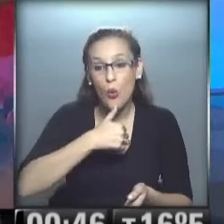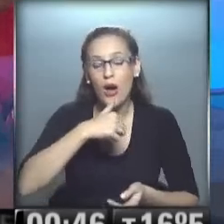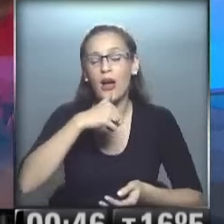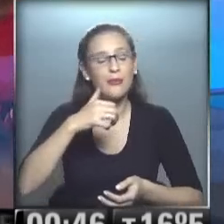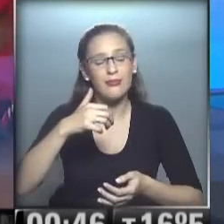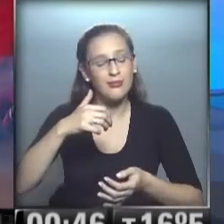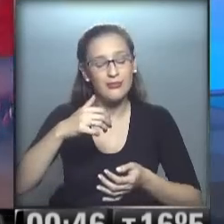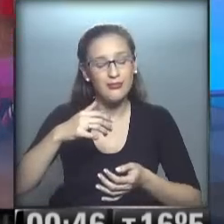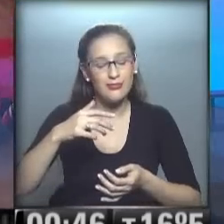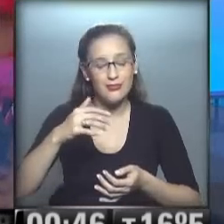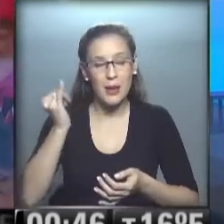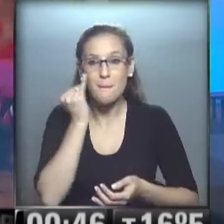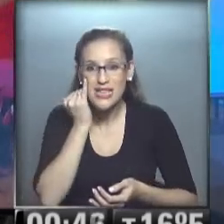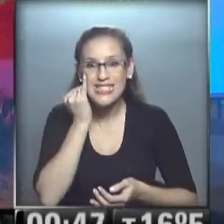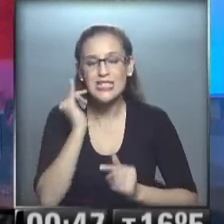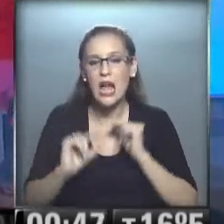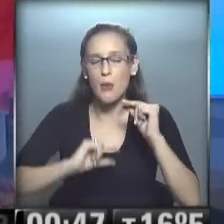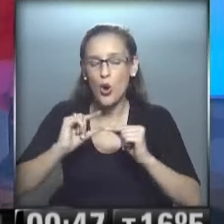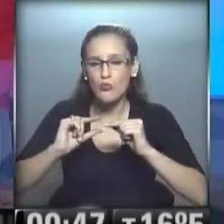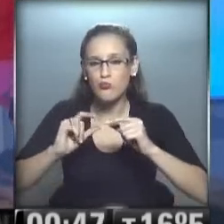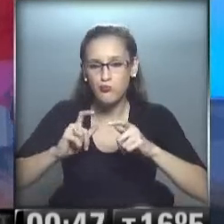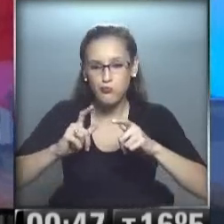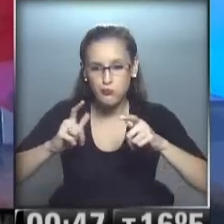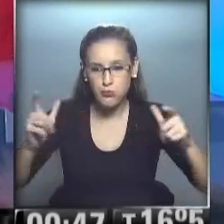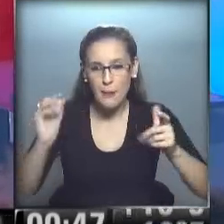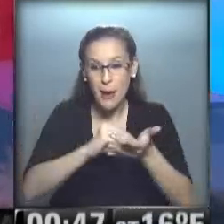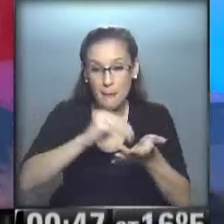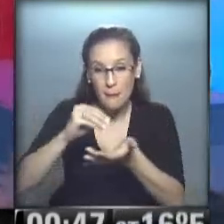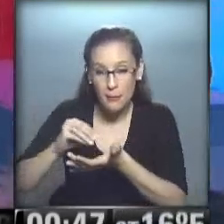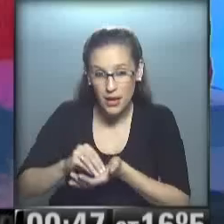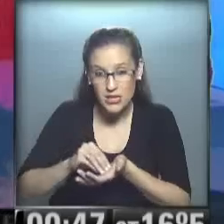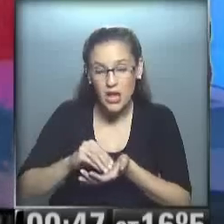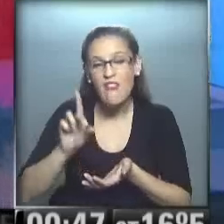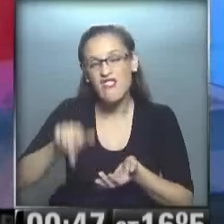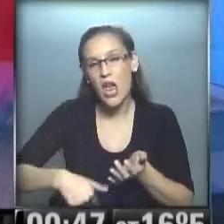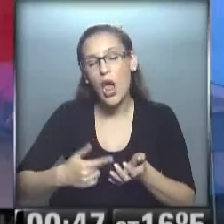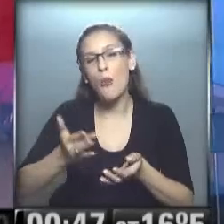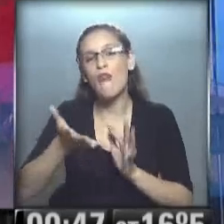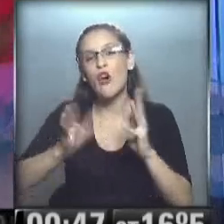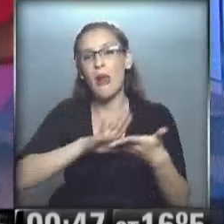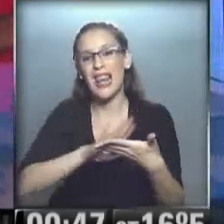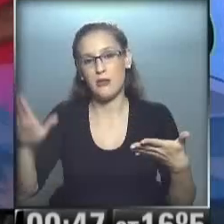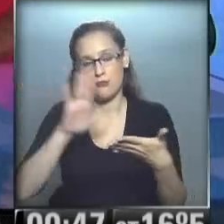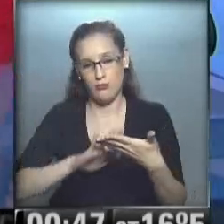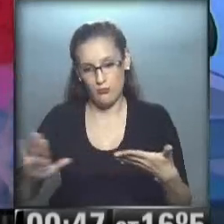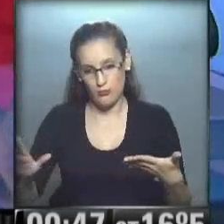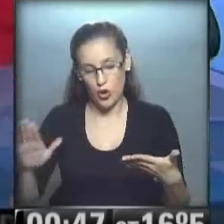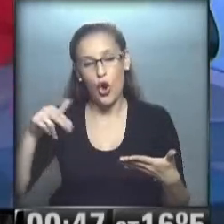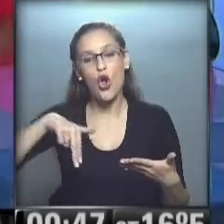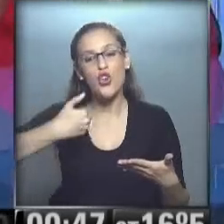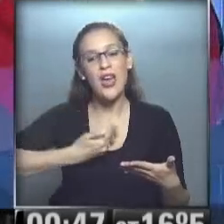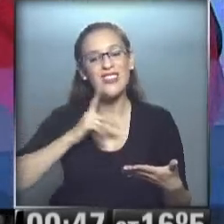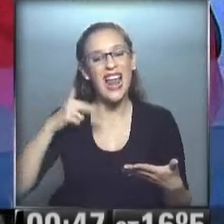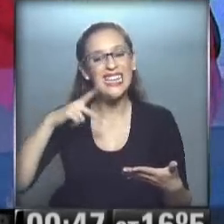pero el olor no sale y se puede mantener limpio y saludable el baño. Es mejor que la naftalina. Problema. Mejor que la naftalina. Ajá, la naftalina tiene la ventaja que hace que la